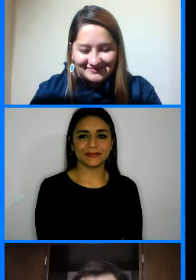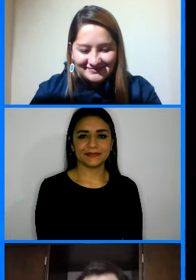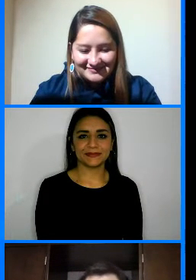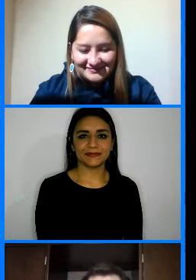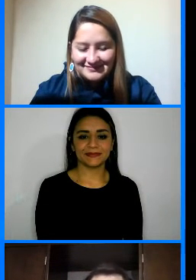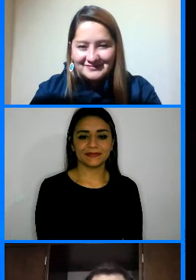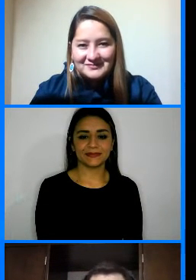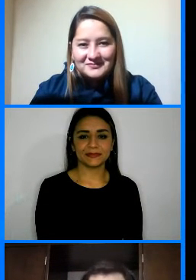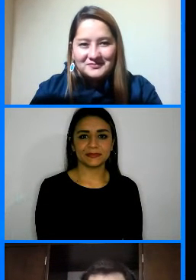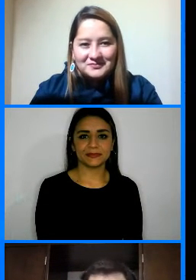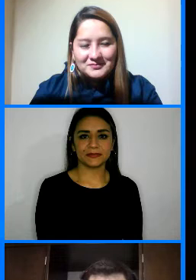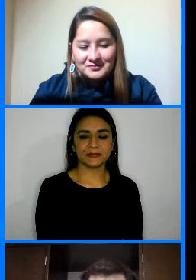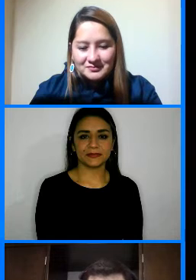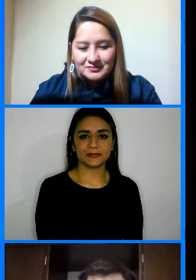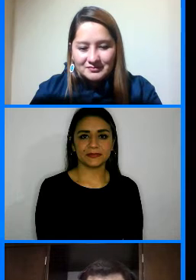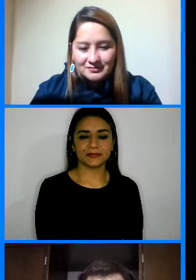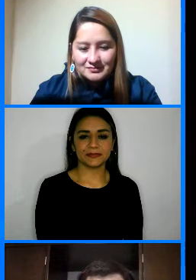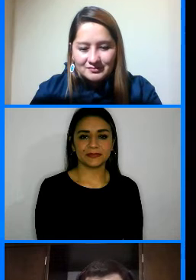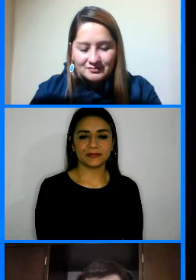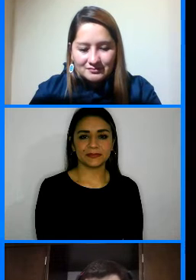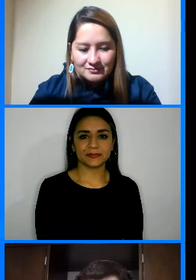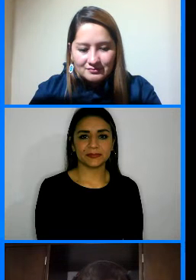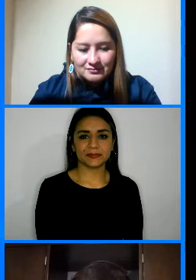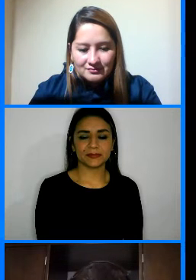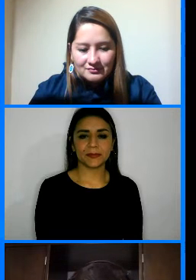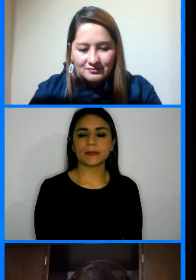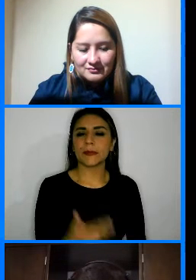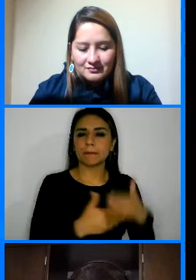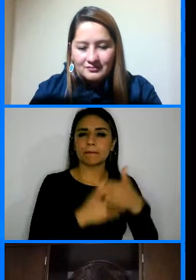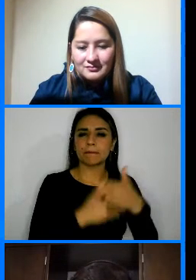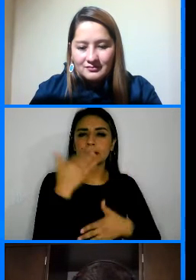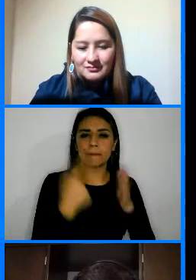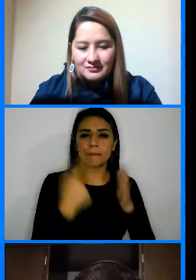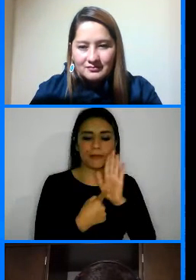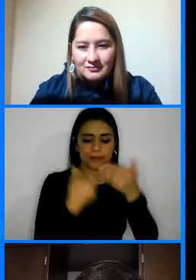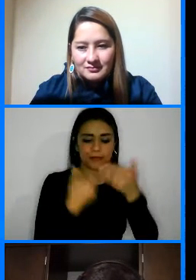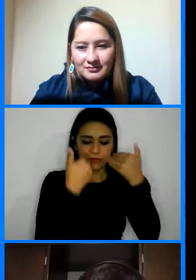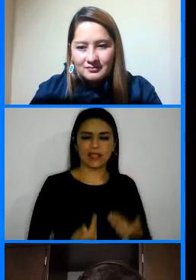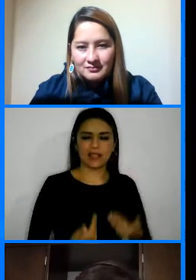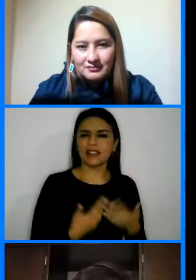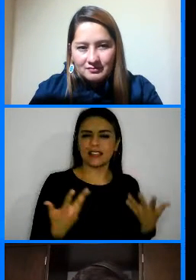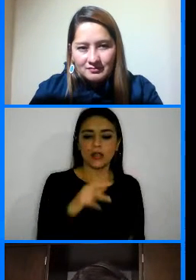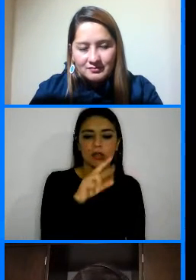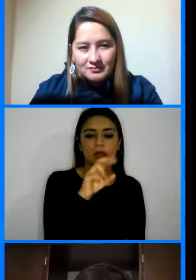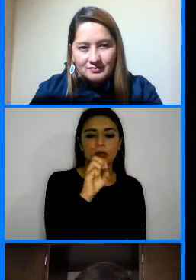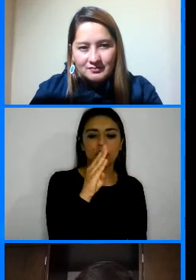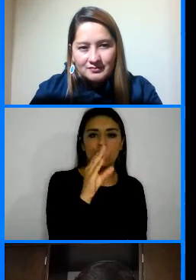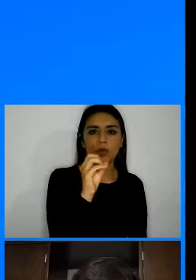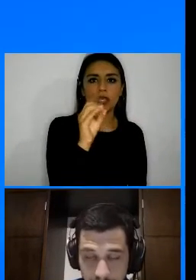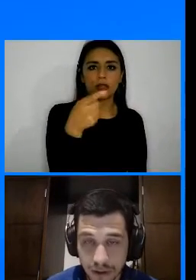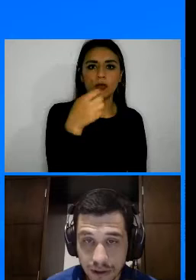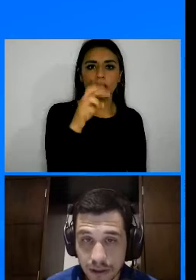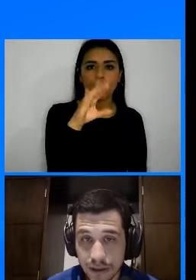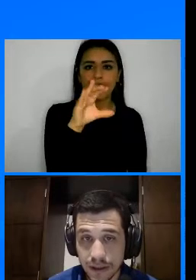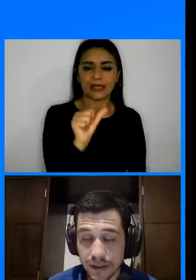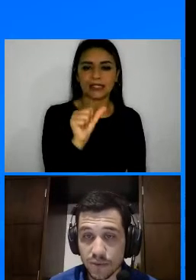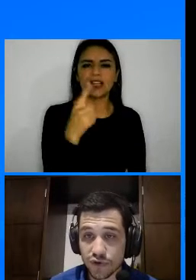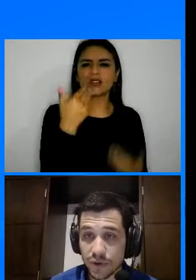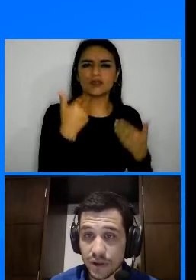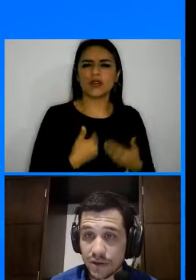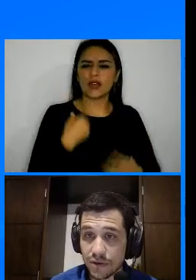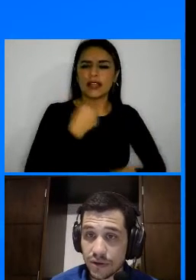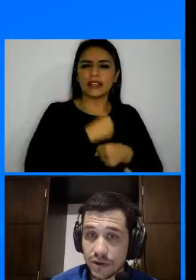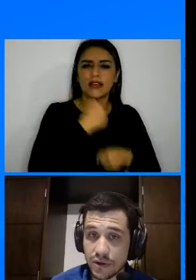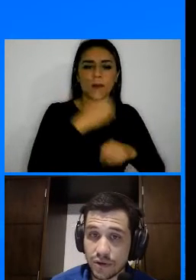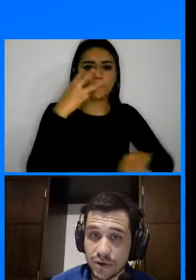están, ok, listo. Y entonces comenzar por presentarme, pues ya escucharon quién soy Roberto García, trabajo en el